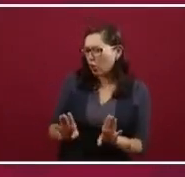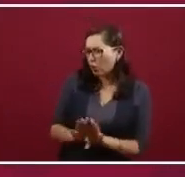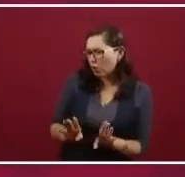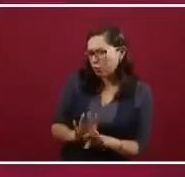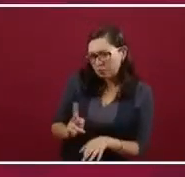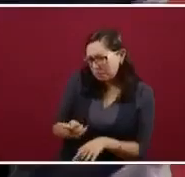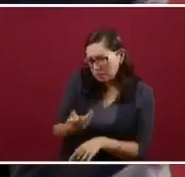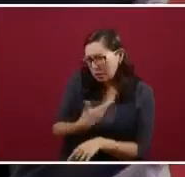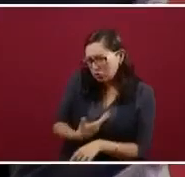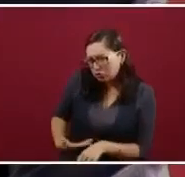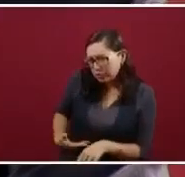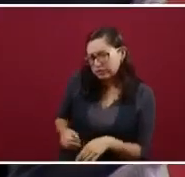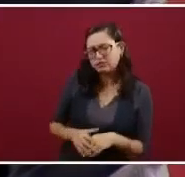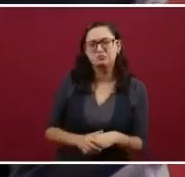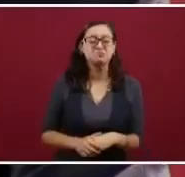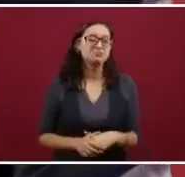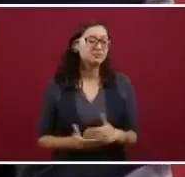más